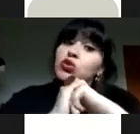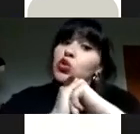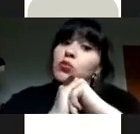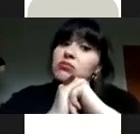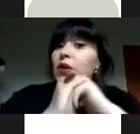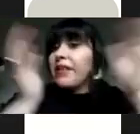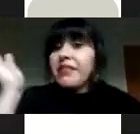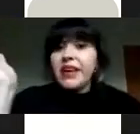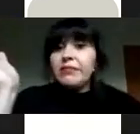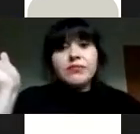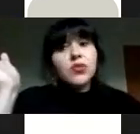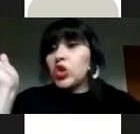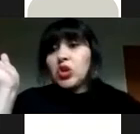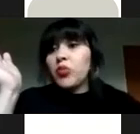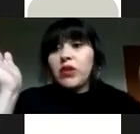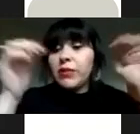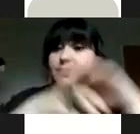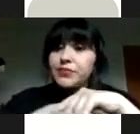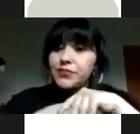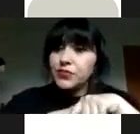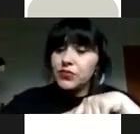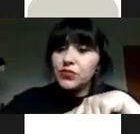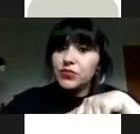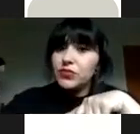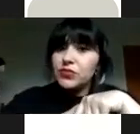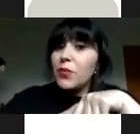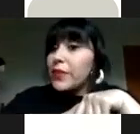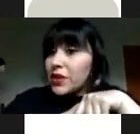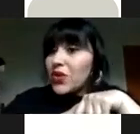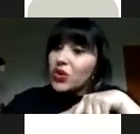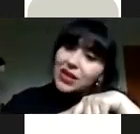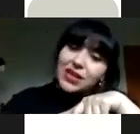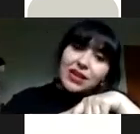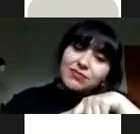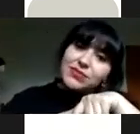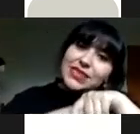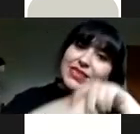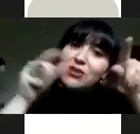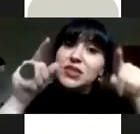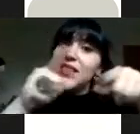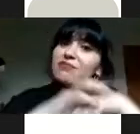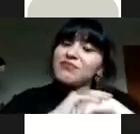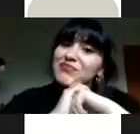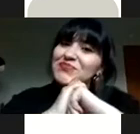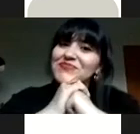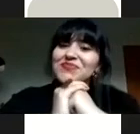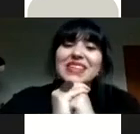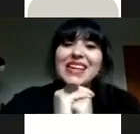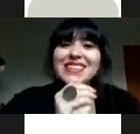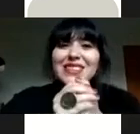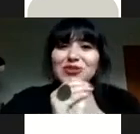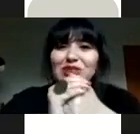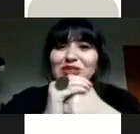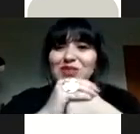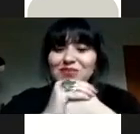Si no consumo cada día, no tengo un problema. ¿Mito o realidad? Decida usted.